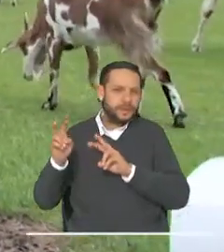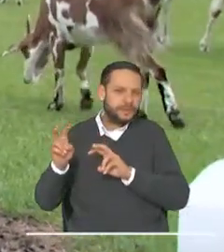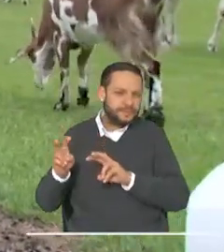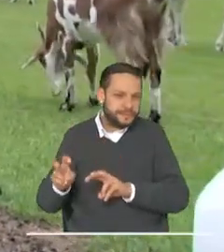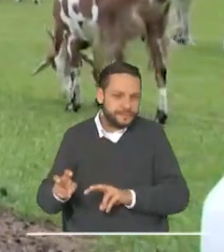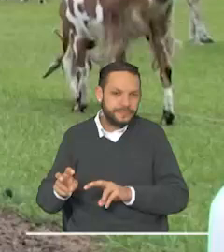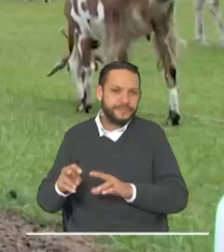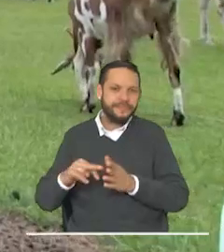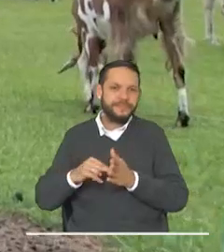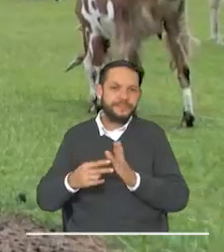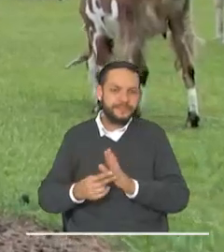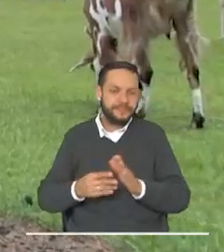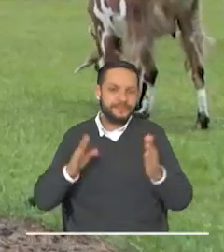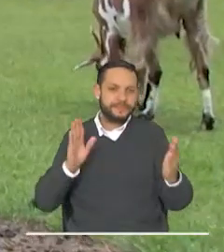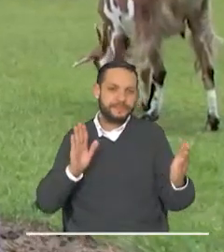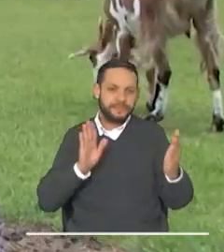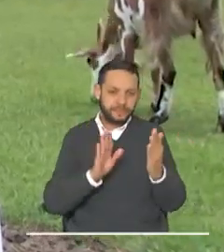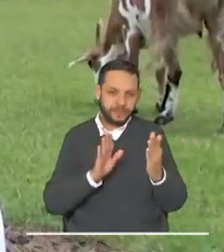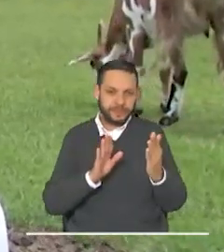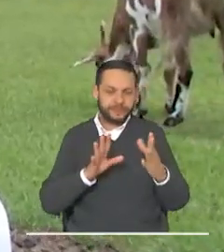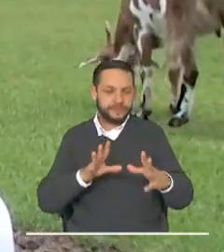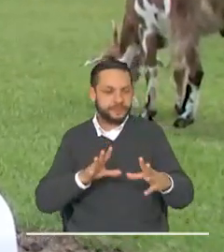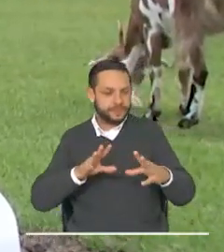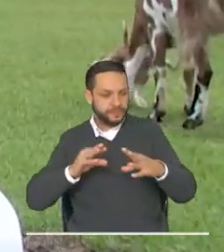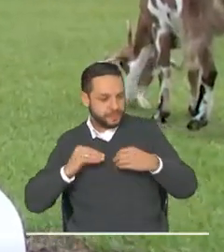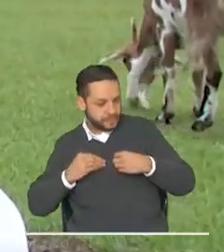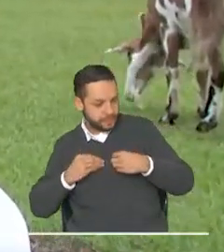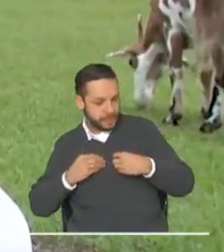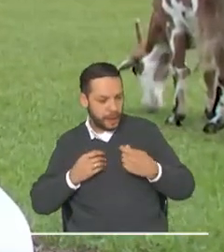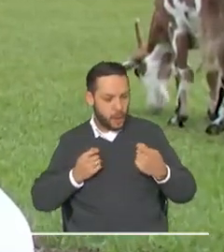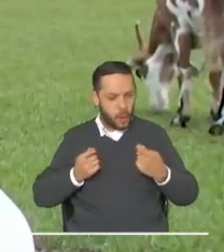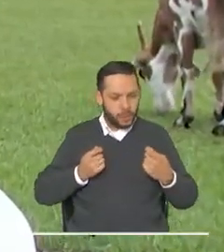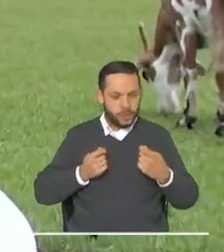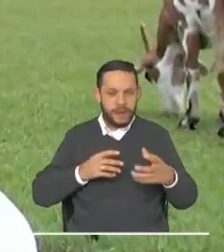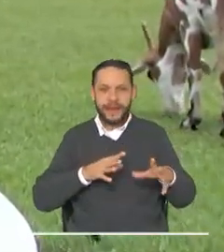se empezará a reconocer nuestra integralidad neurobiológica